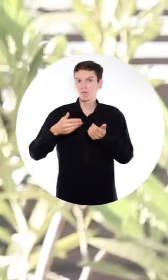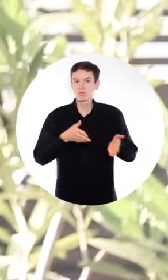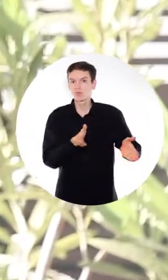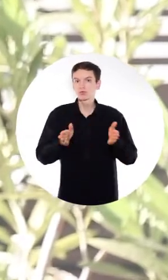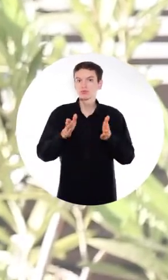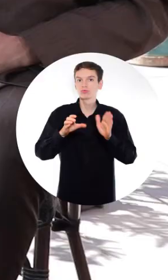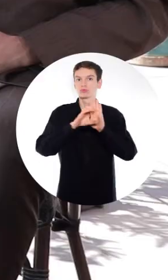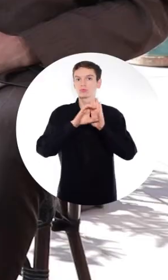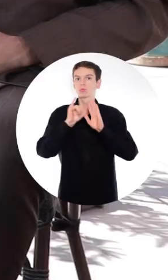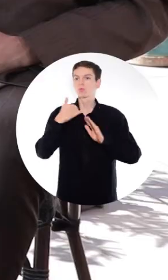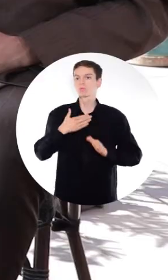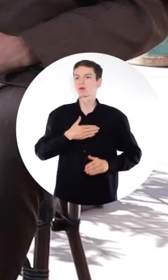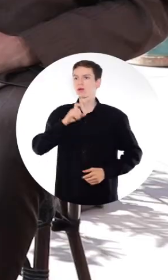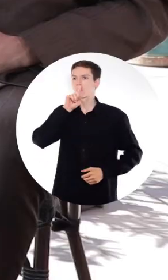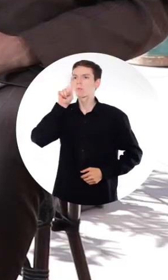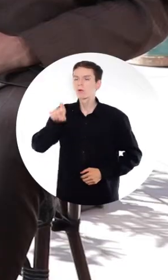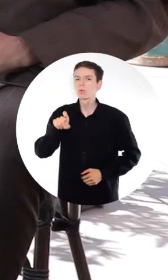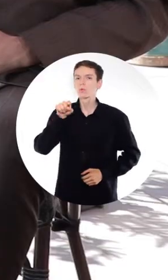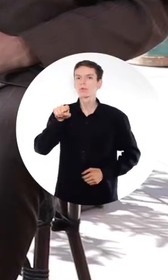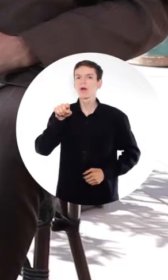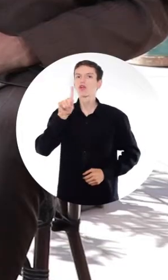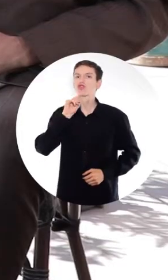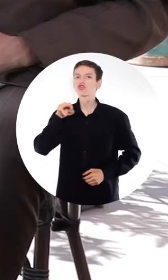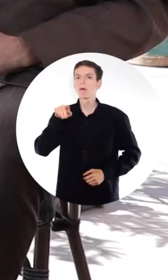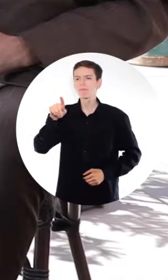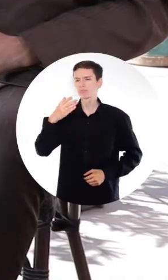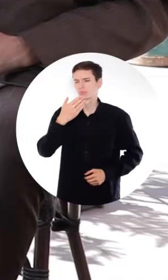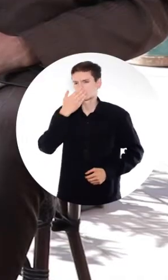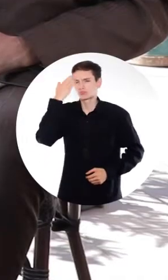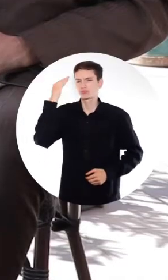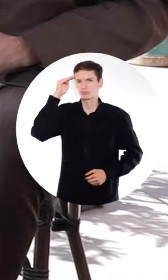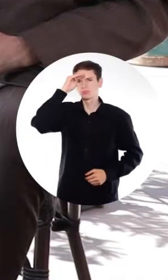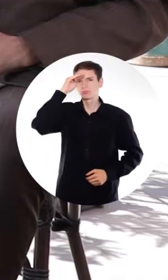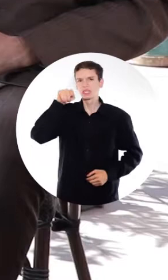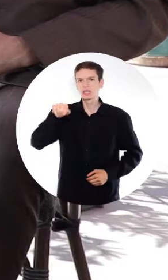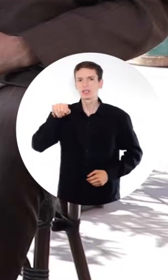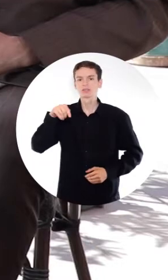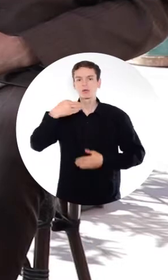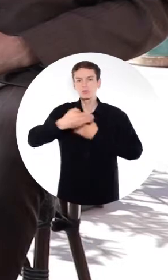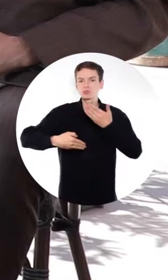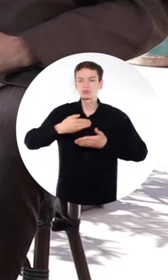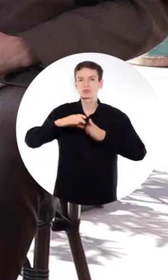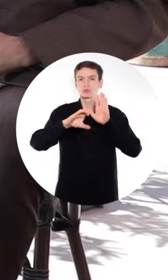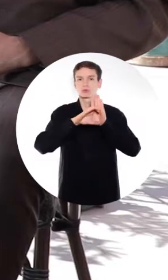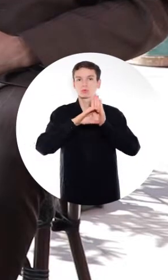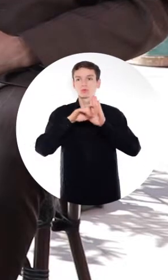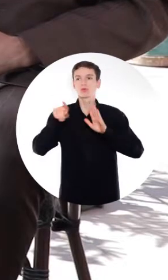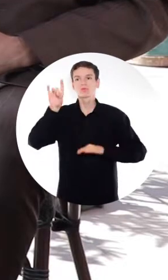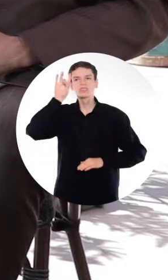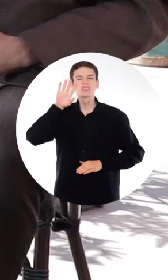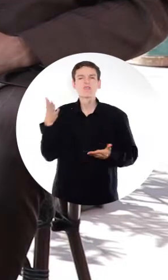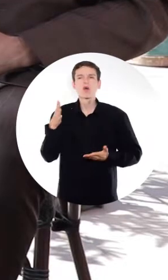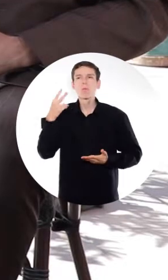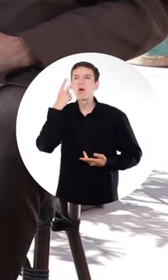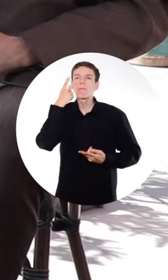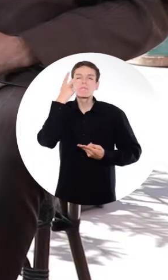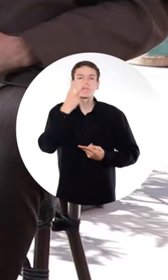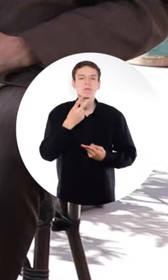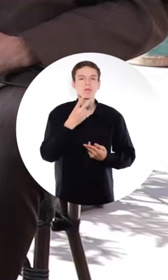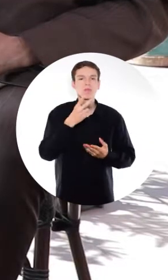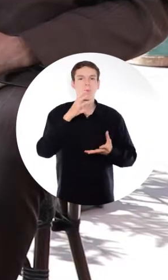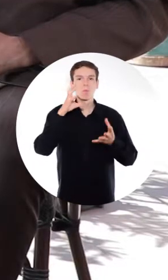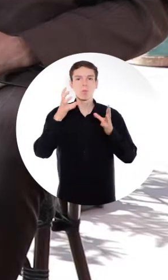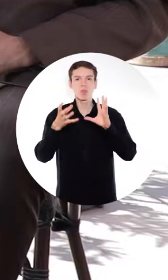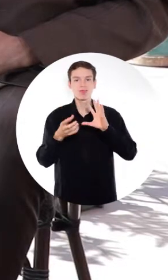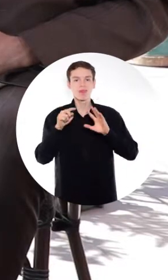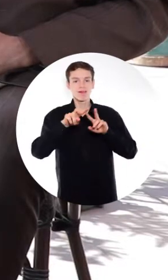que sí va a funcionar y queríamos preguntarle a Tom, que tiene mucha experiencia en diversos procesos constituyentes, algunos, un